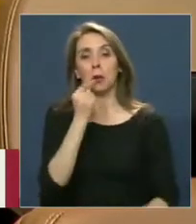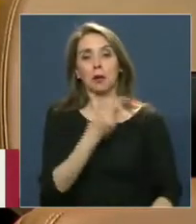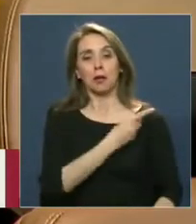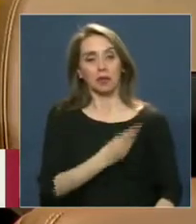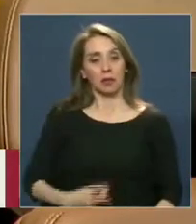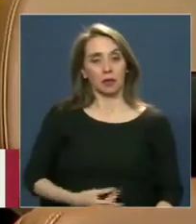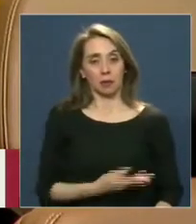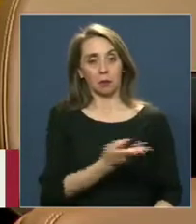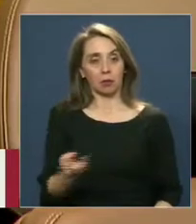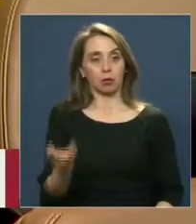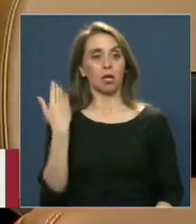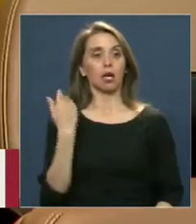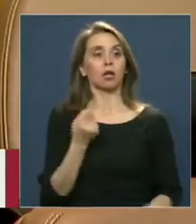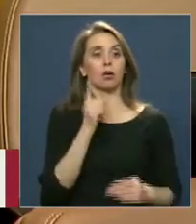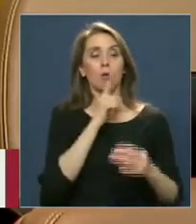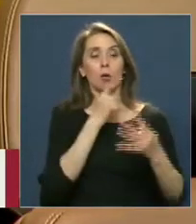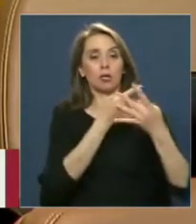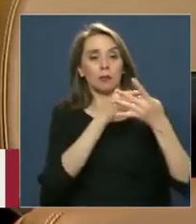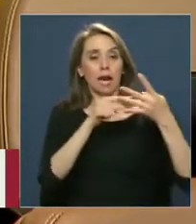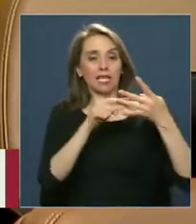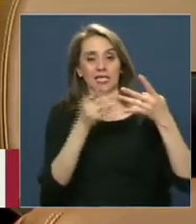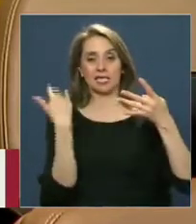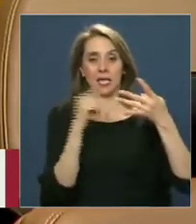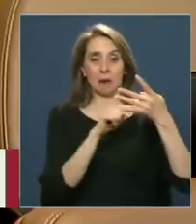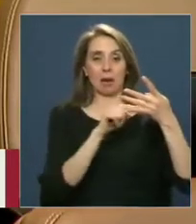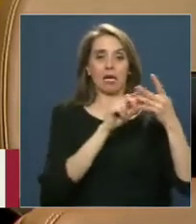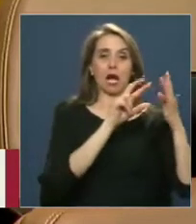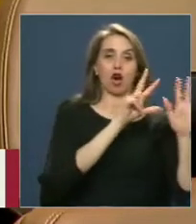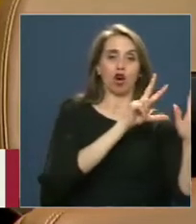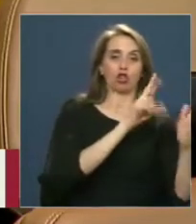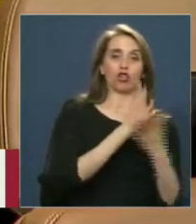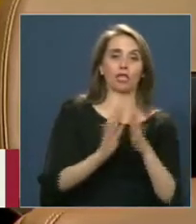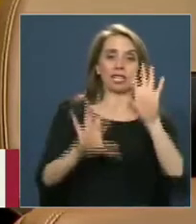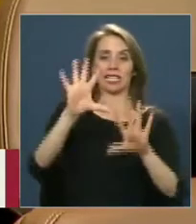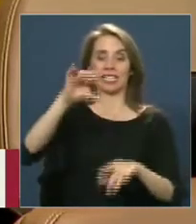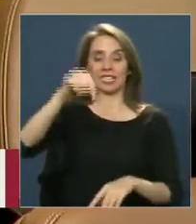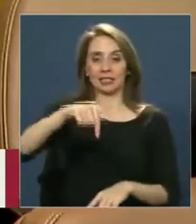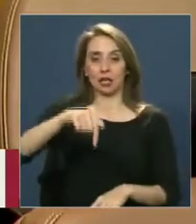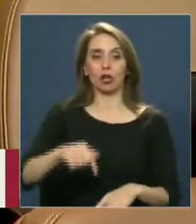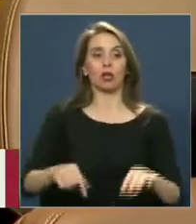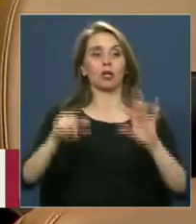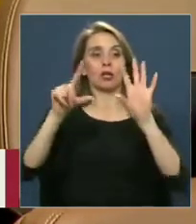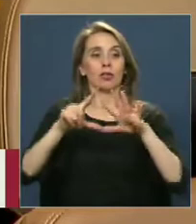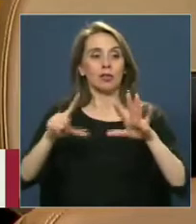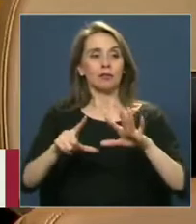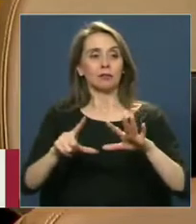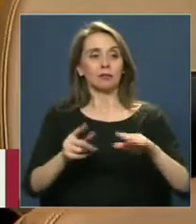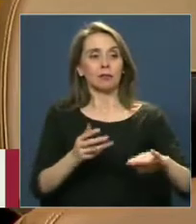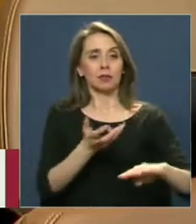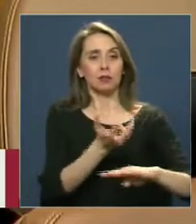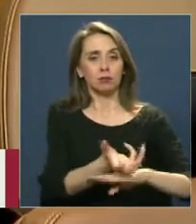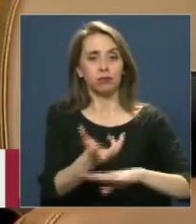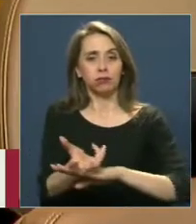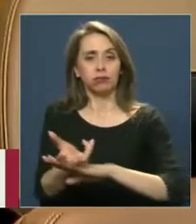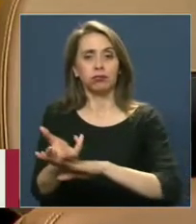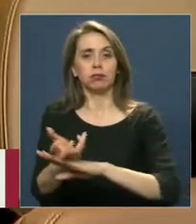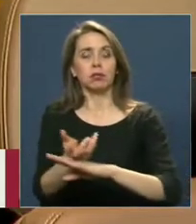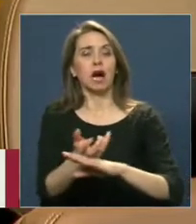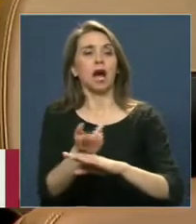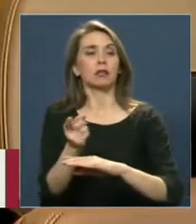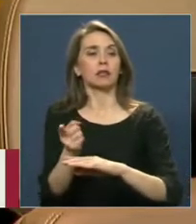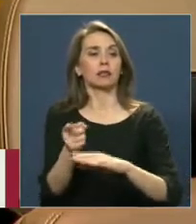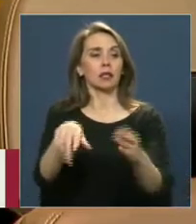última semana, desde el 8 al 15, que es hoy, 17 atentados han ocurrido,